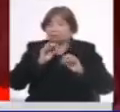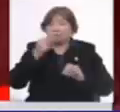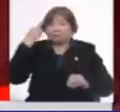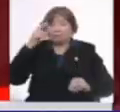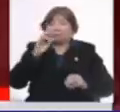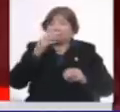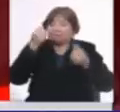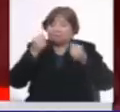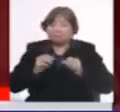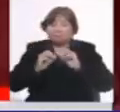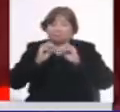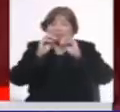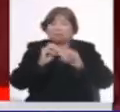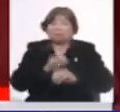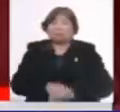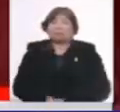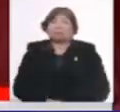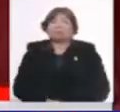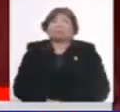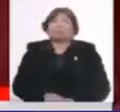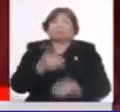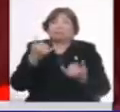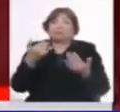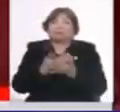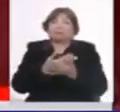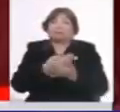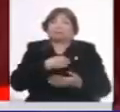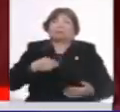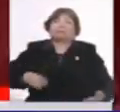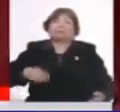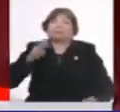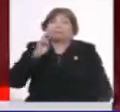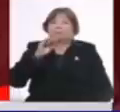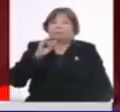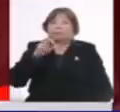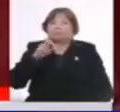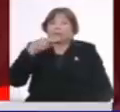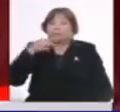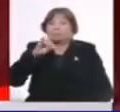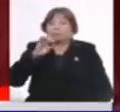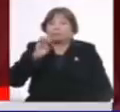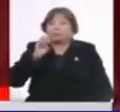por designar al actual ministro Willy Huerta.